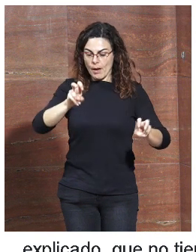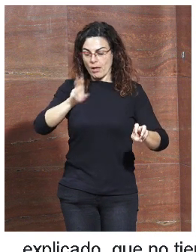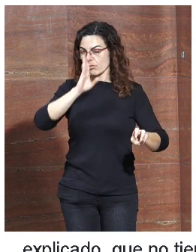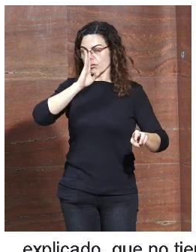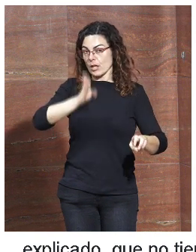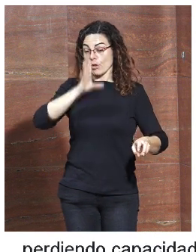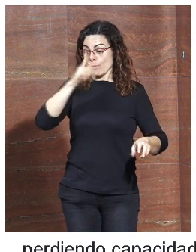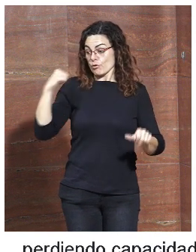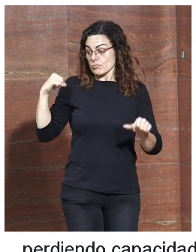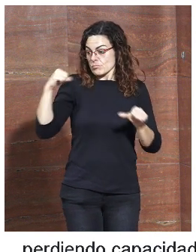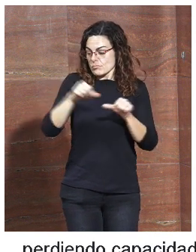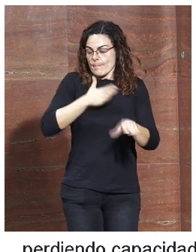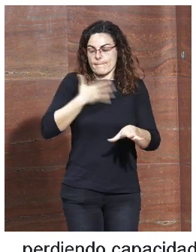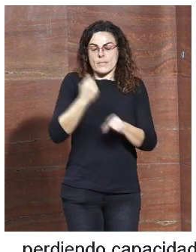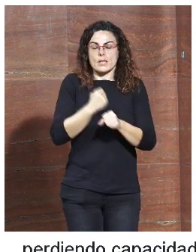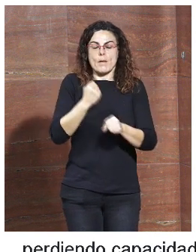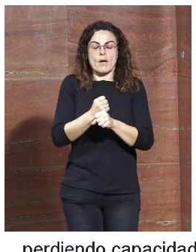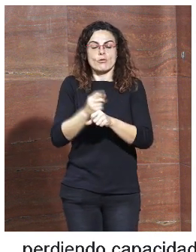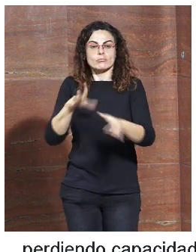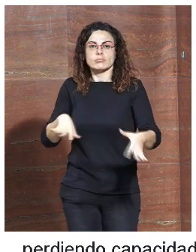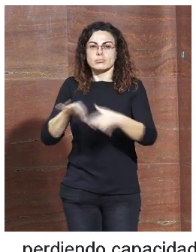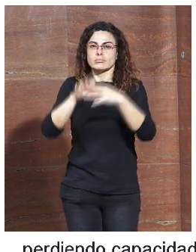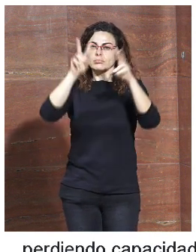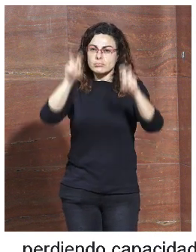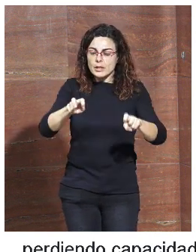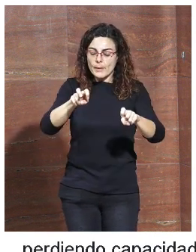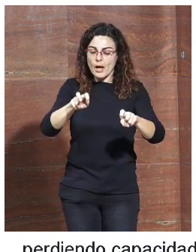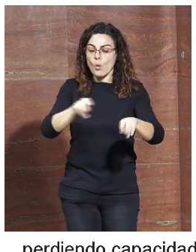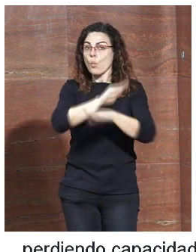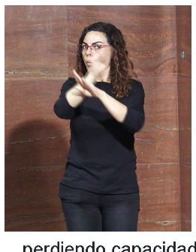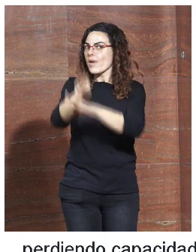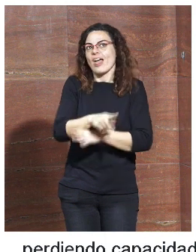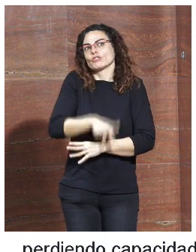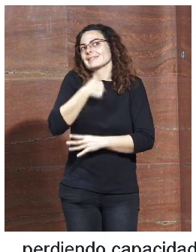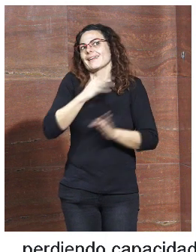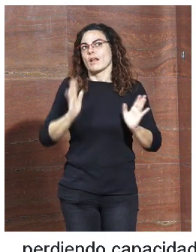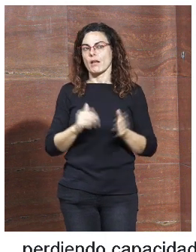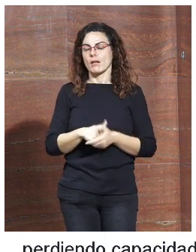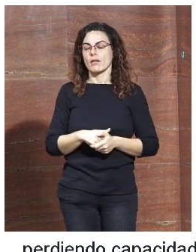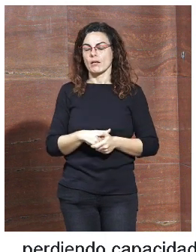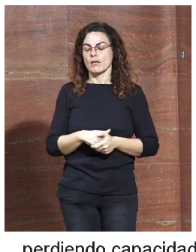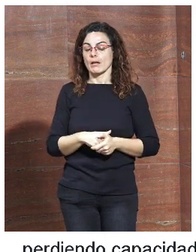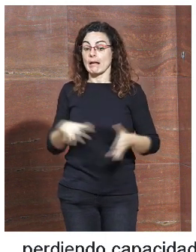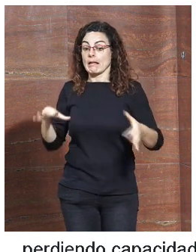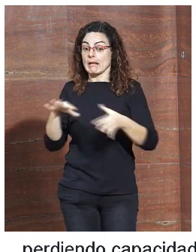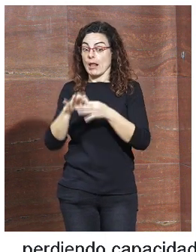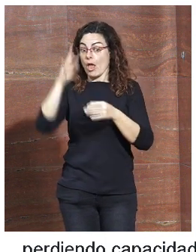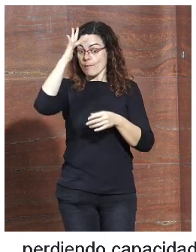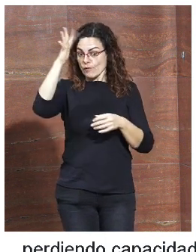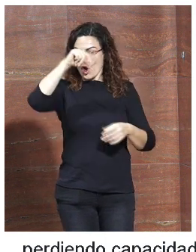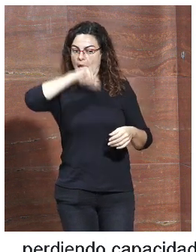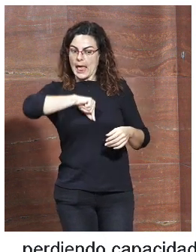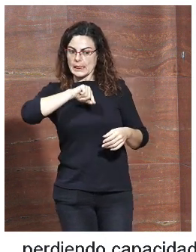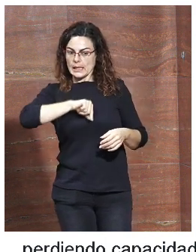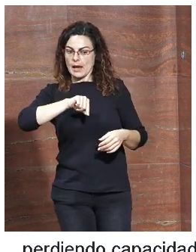yo he trabajado es sobre todo el tema de los cuidados en general, y desde la filosofía, desde la ética de